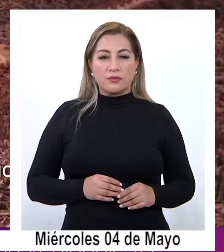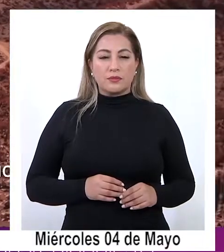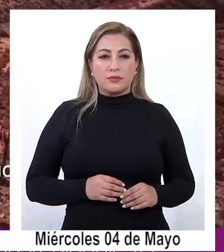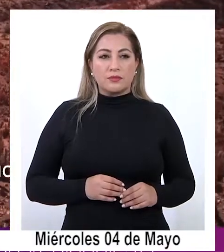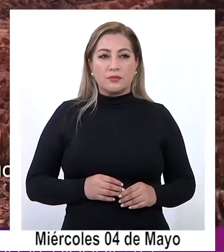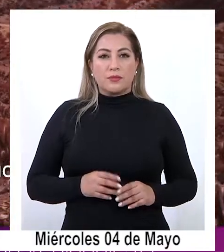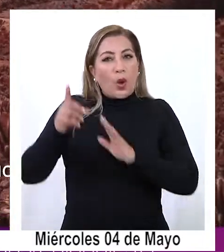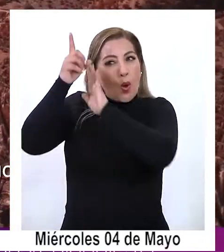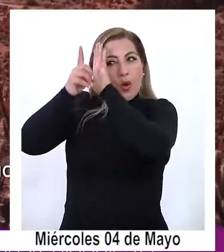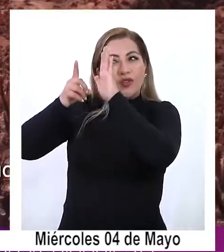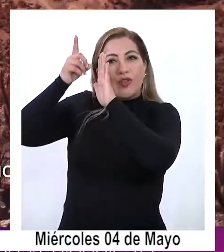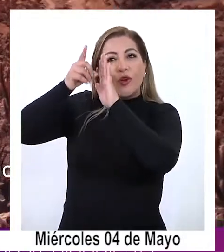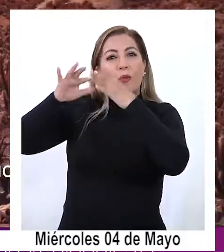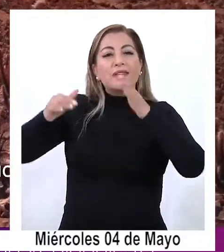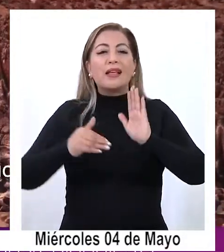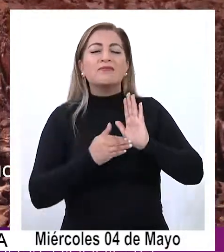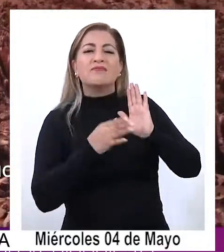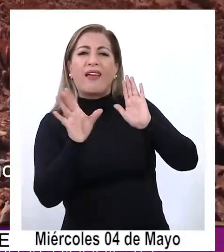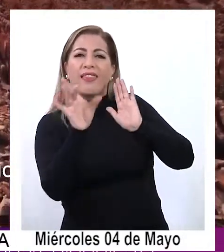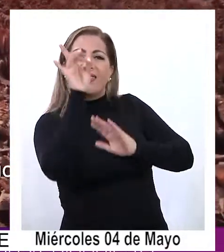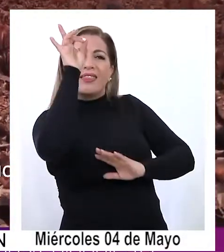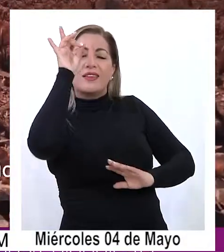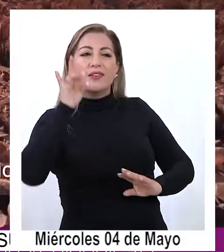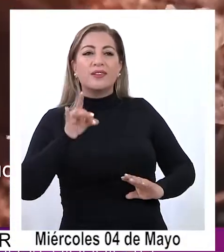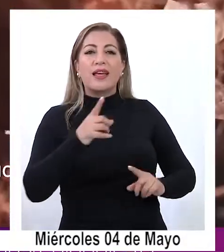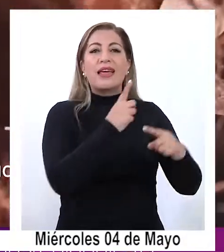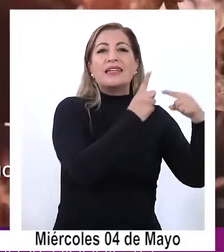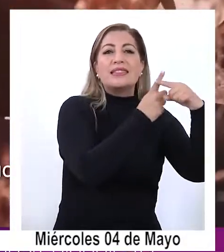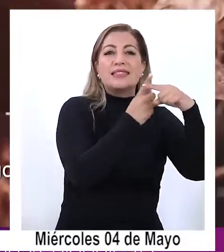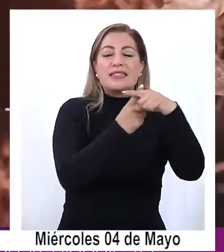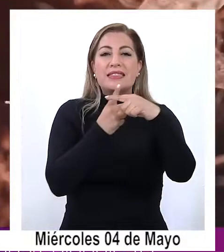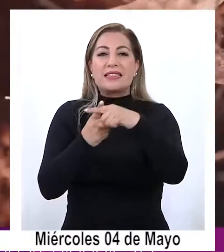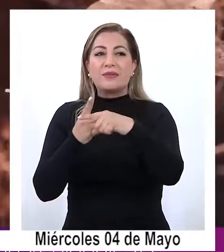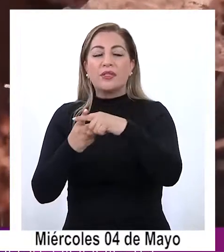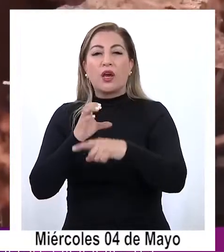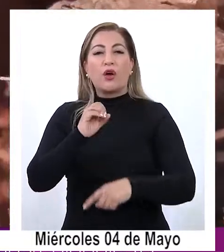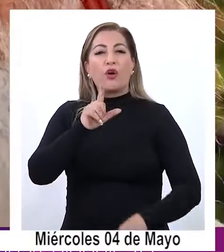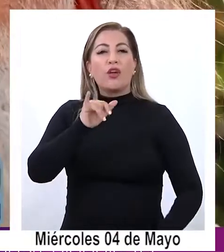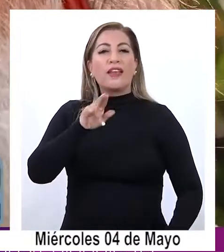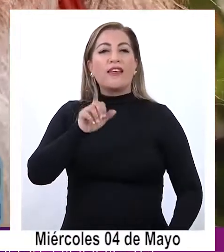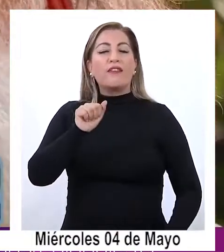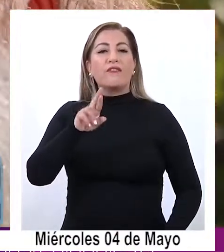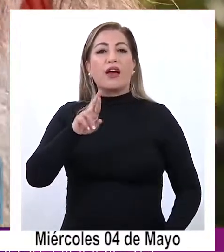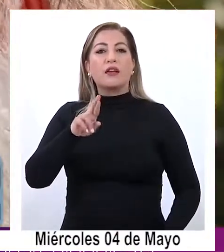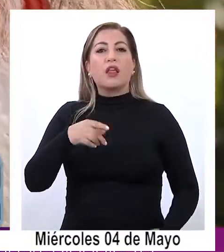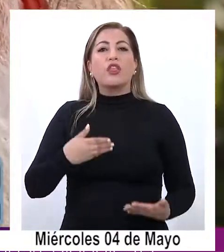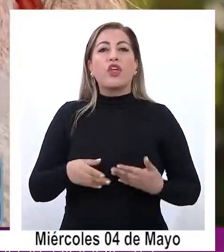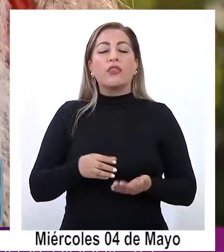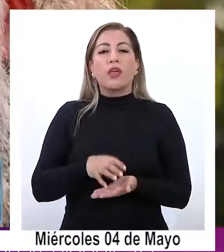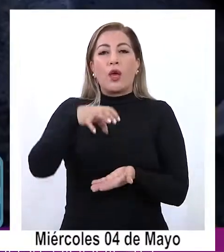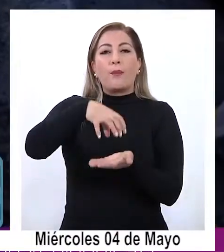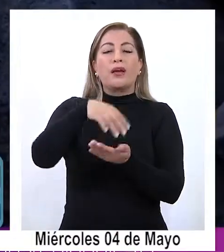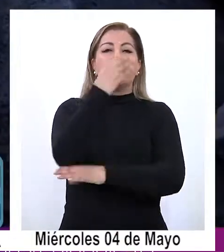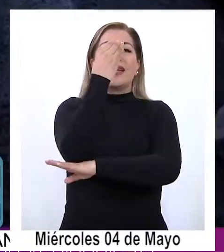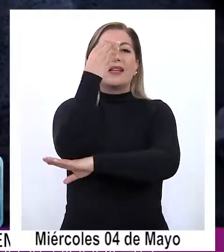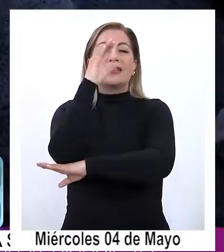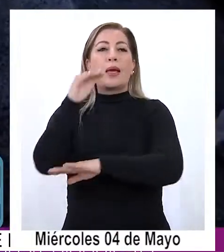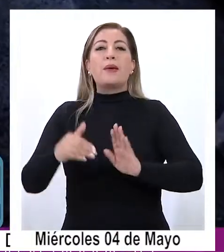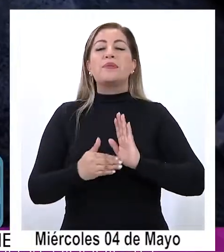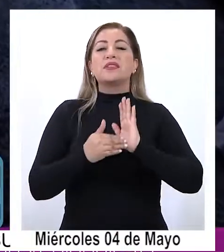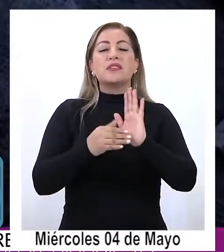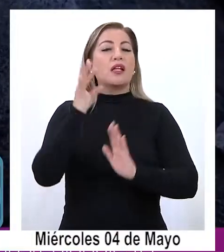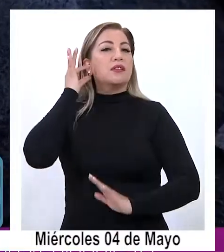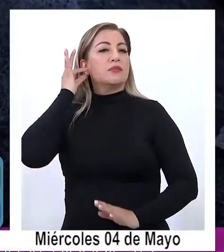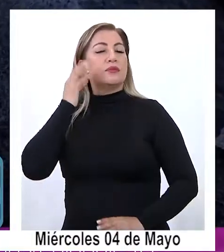Un documental que da cuenta del hallazgo del cementerio del Olivar, ubicado en la ciudad de La Serena, fue presentado por su